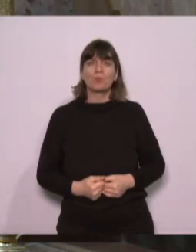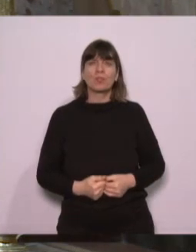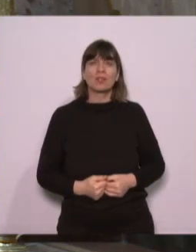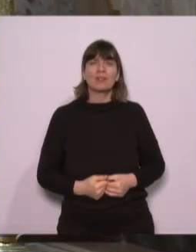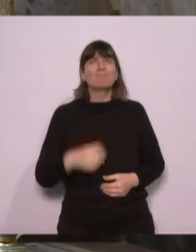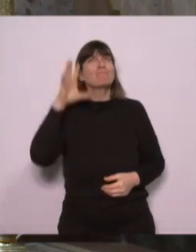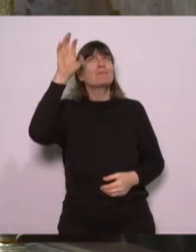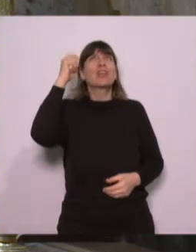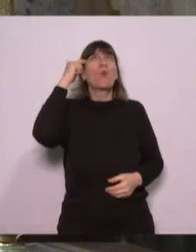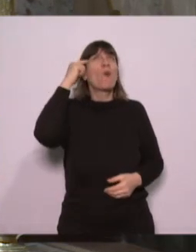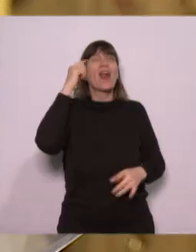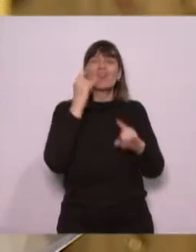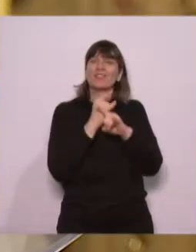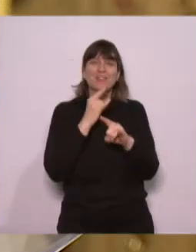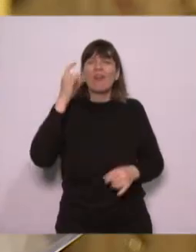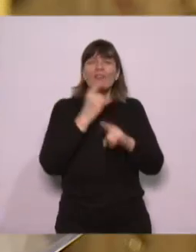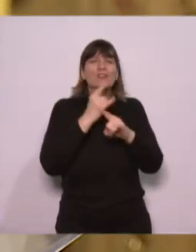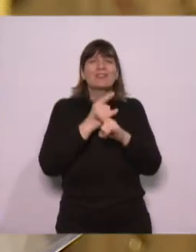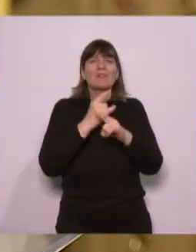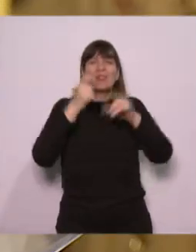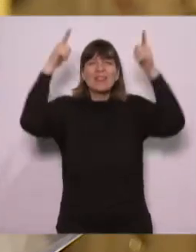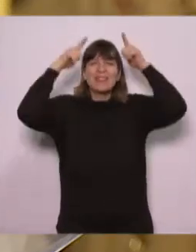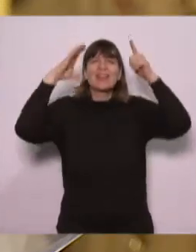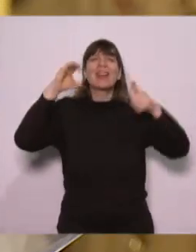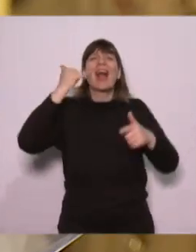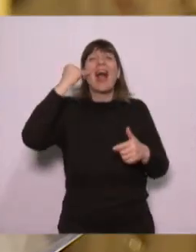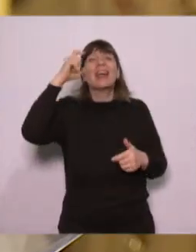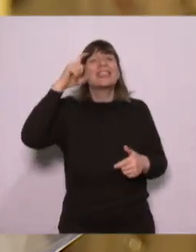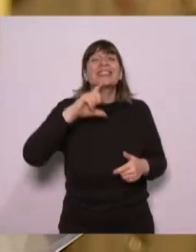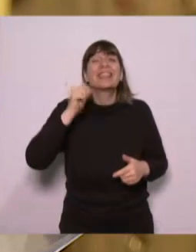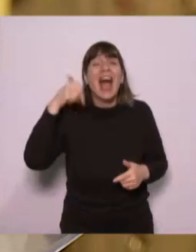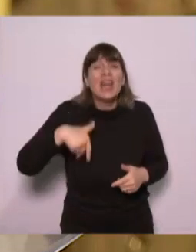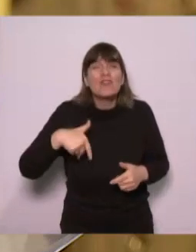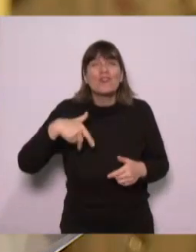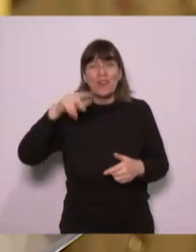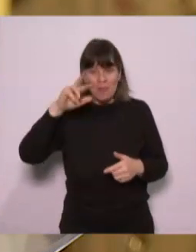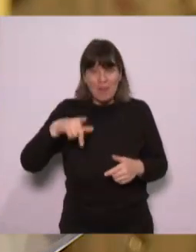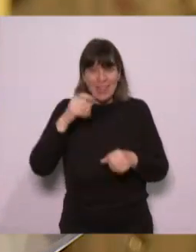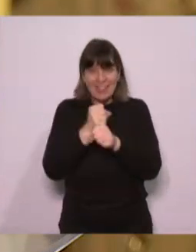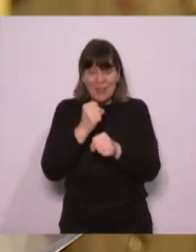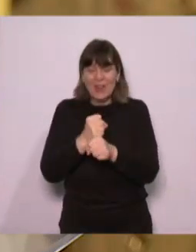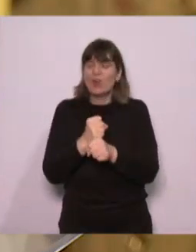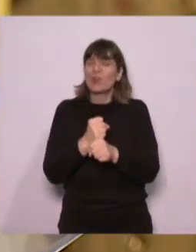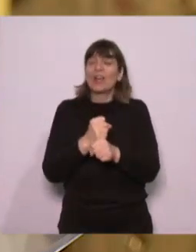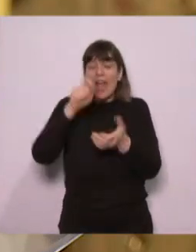Yo me recuerdo siempre cuando le escribe a uno de, a una de sus